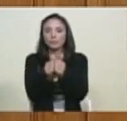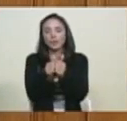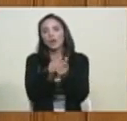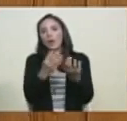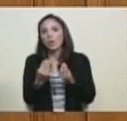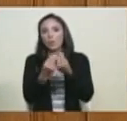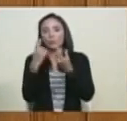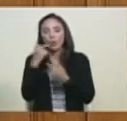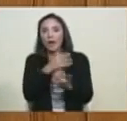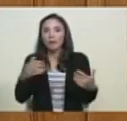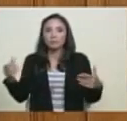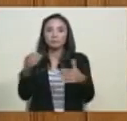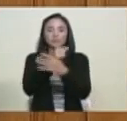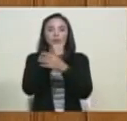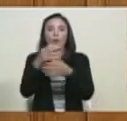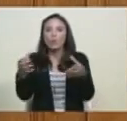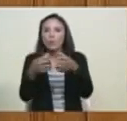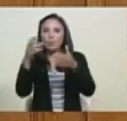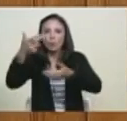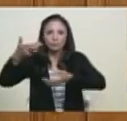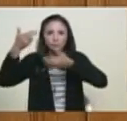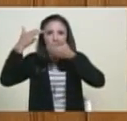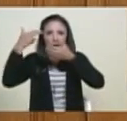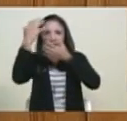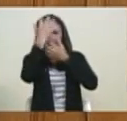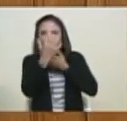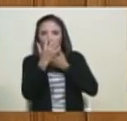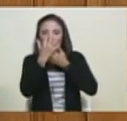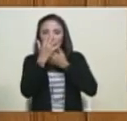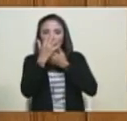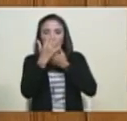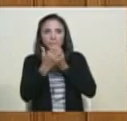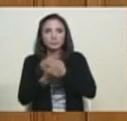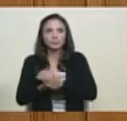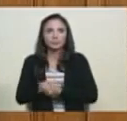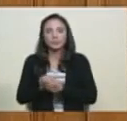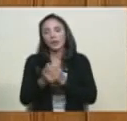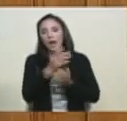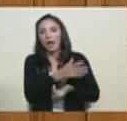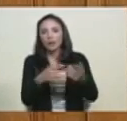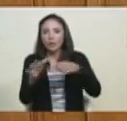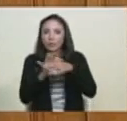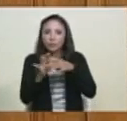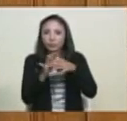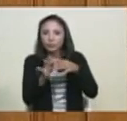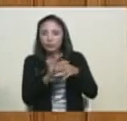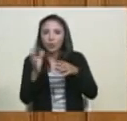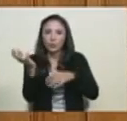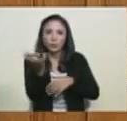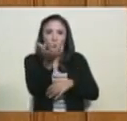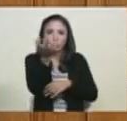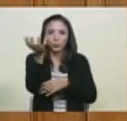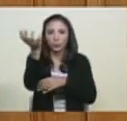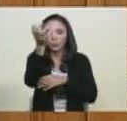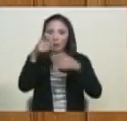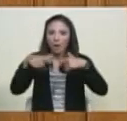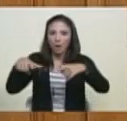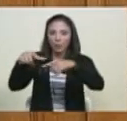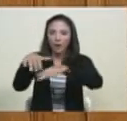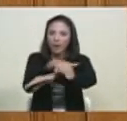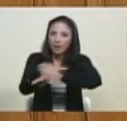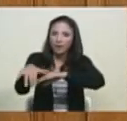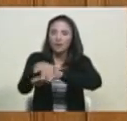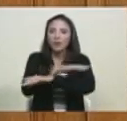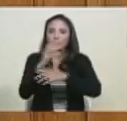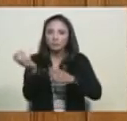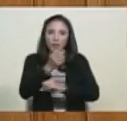primer grupo de terroristas que levantó el dron desde la esquina de Curamichate, que se desorientó